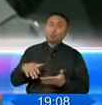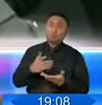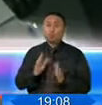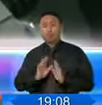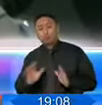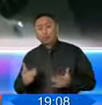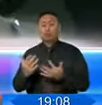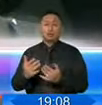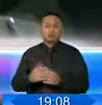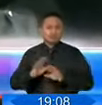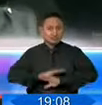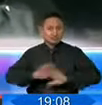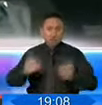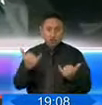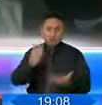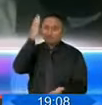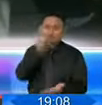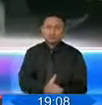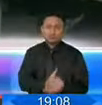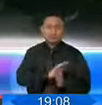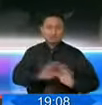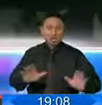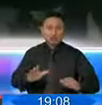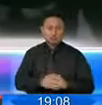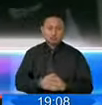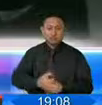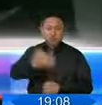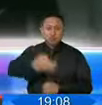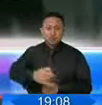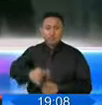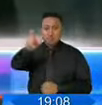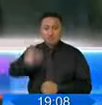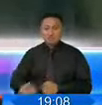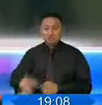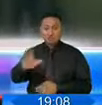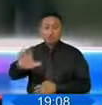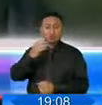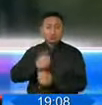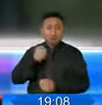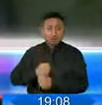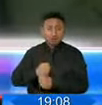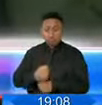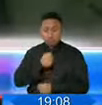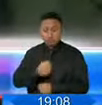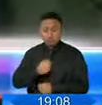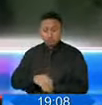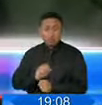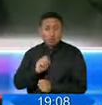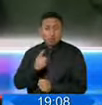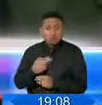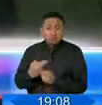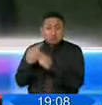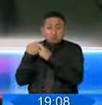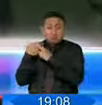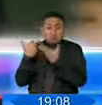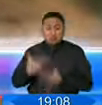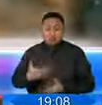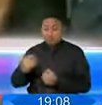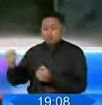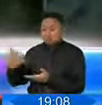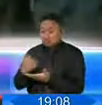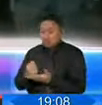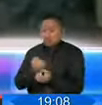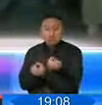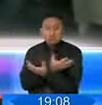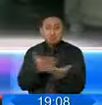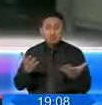inmediatamente se ponga un alto y se garantice sobre todo la labor periodística, el trabajo de nosotros que solamente cumplimos con la labor de informar, sea